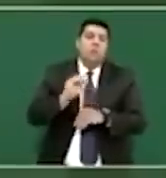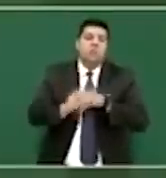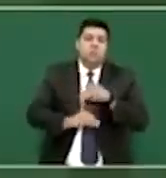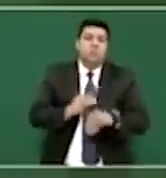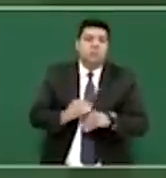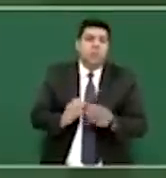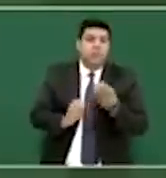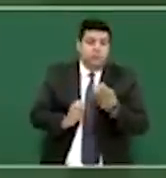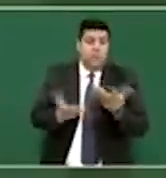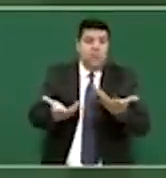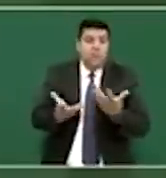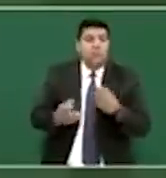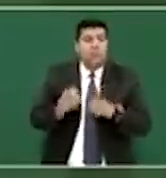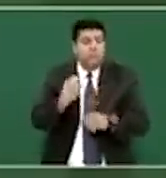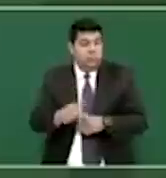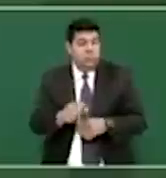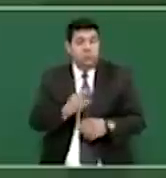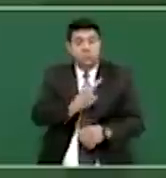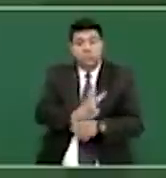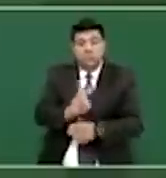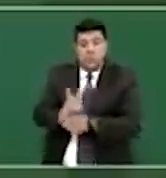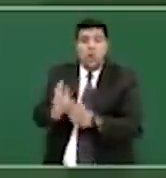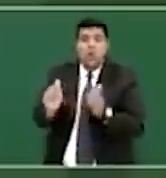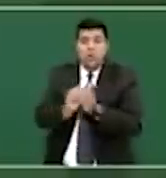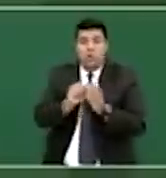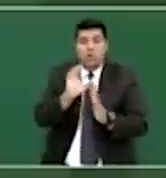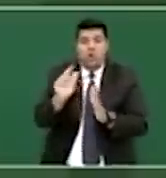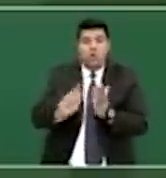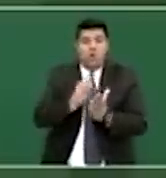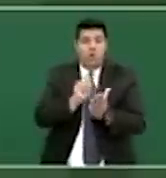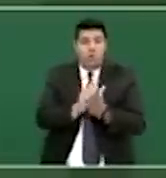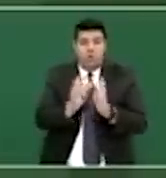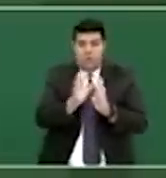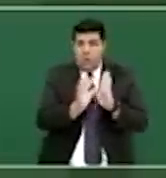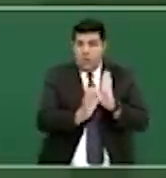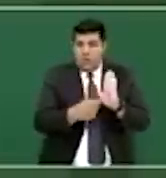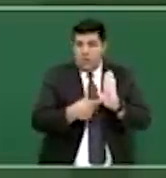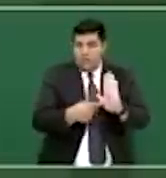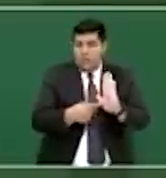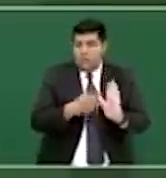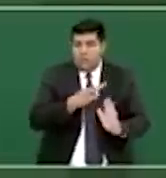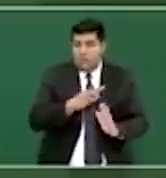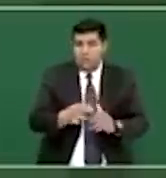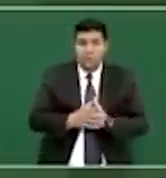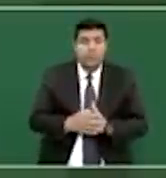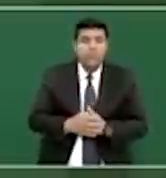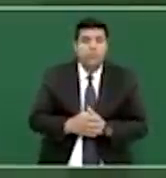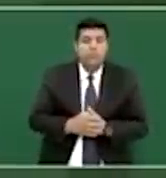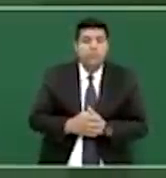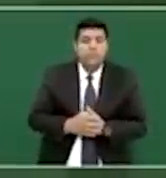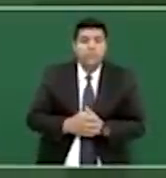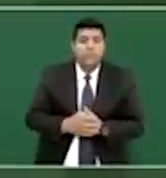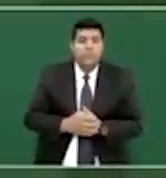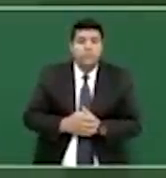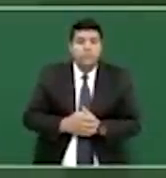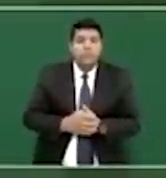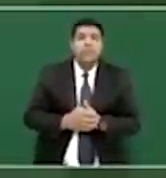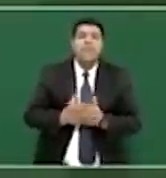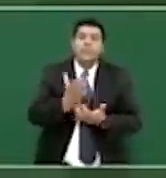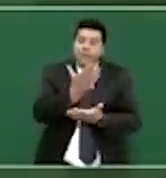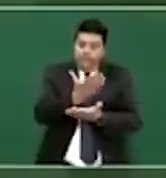de seguridad pública de conformidad con la Constitución, además de eso, de todas formas vamos